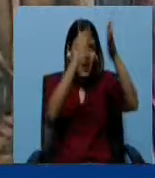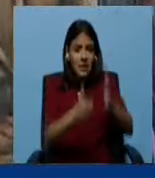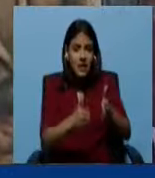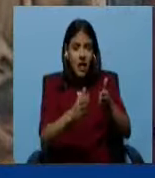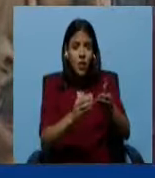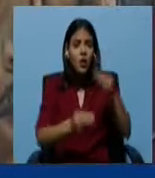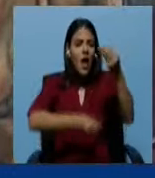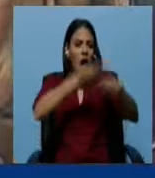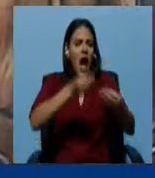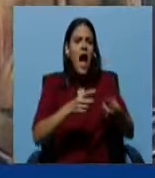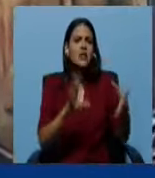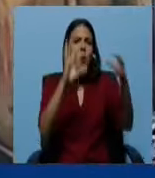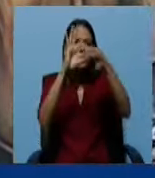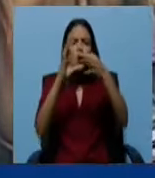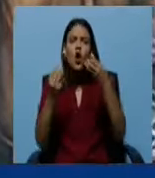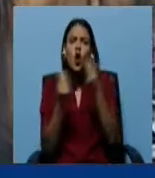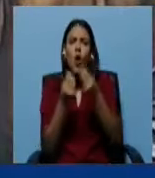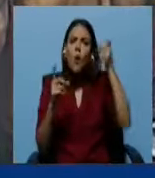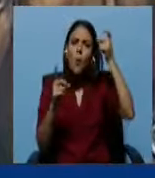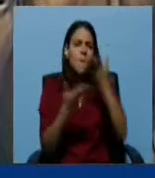hechos pueblo, hechos historia.